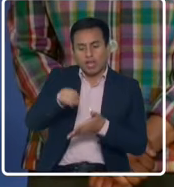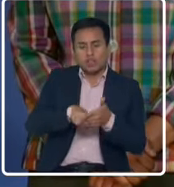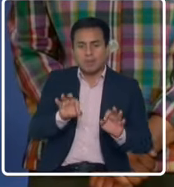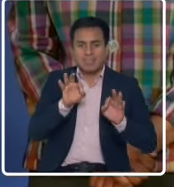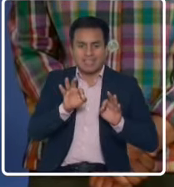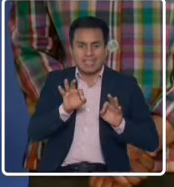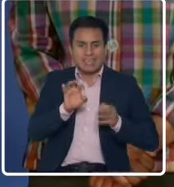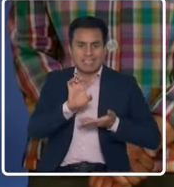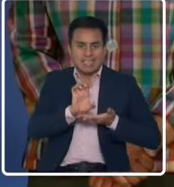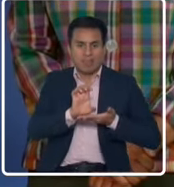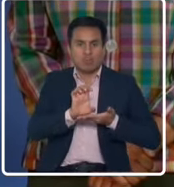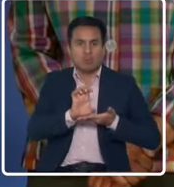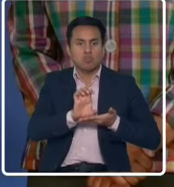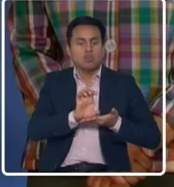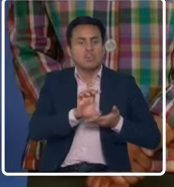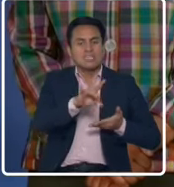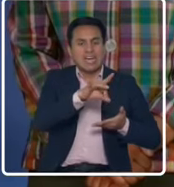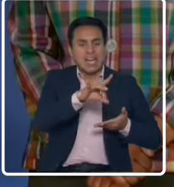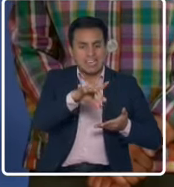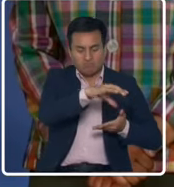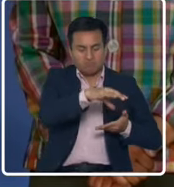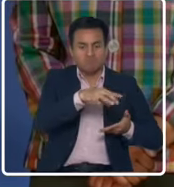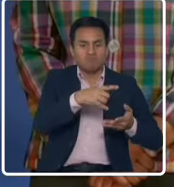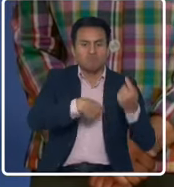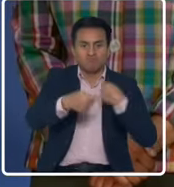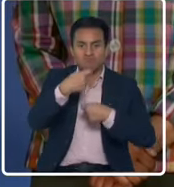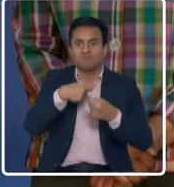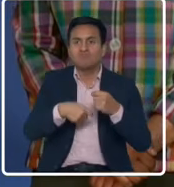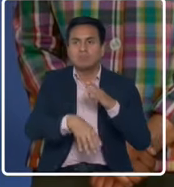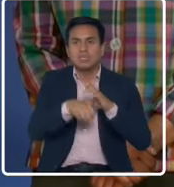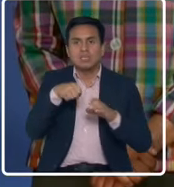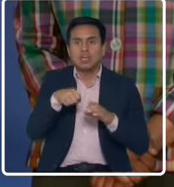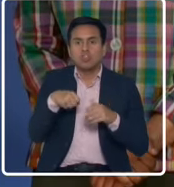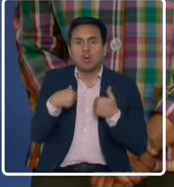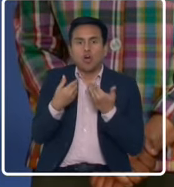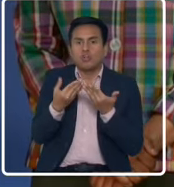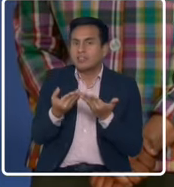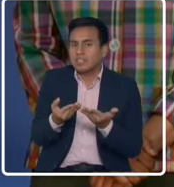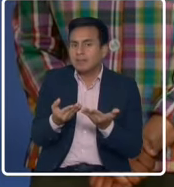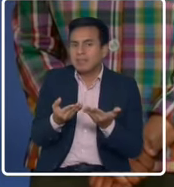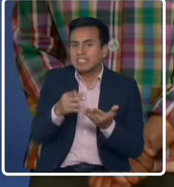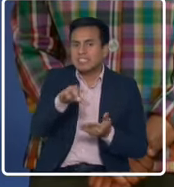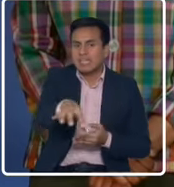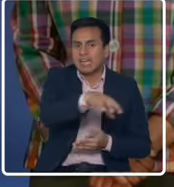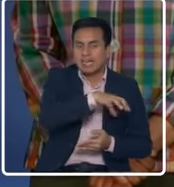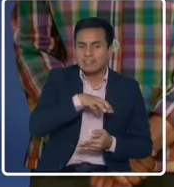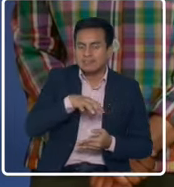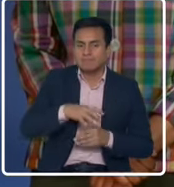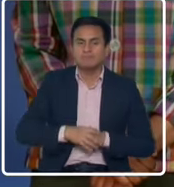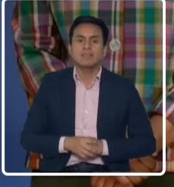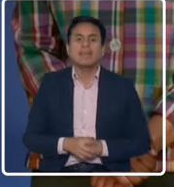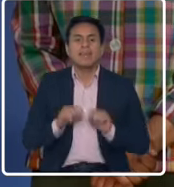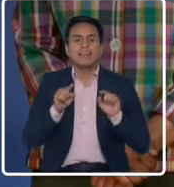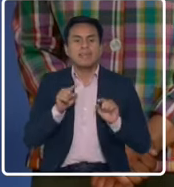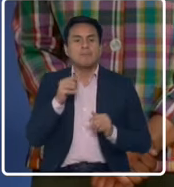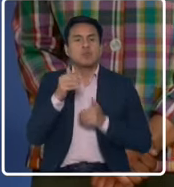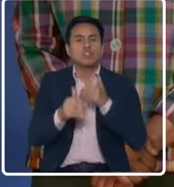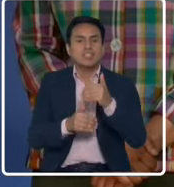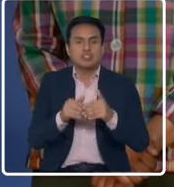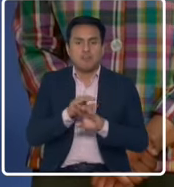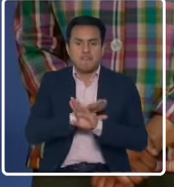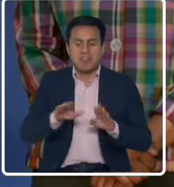que hacer el estado para que se pueda explotar el los salares dada la condición de no conces de los salares este proceso va